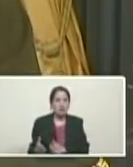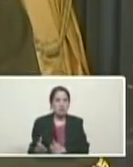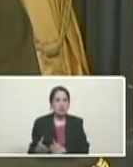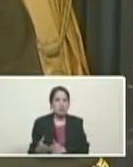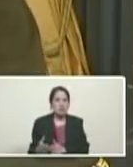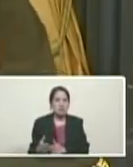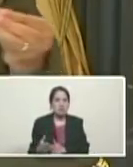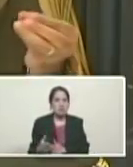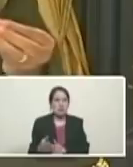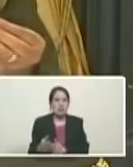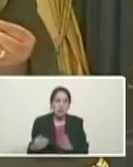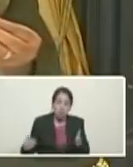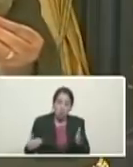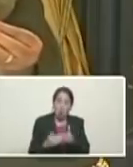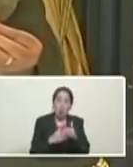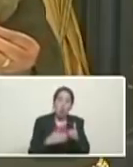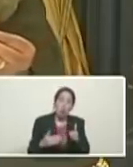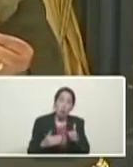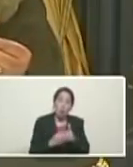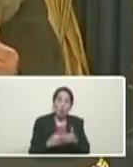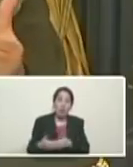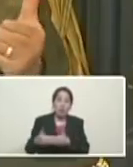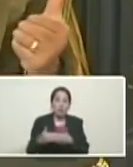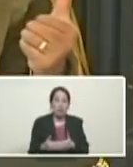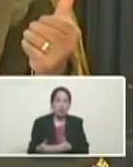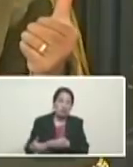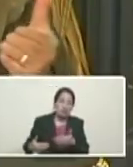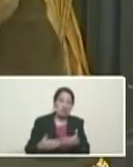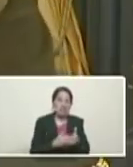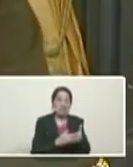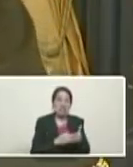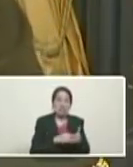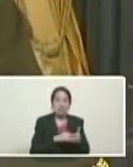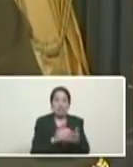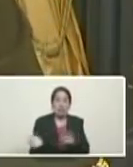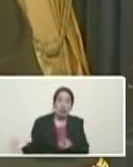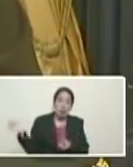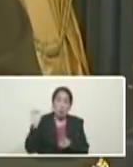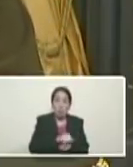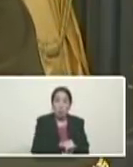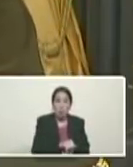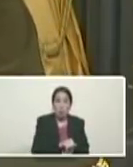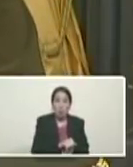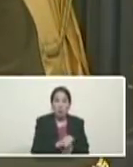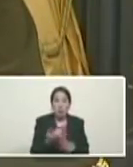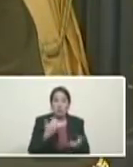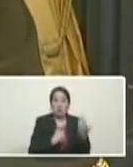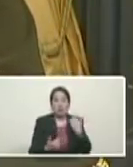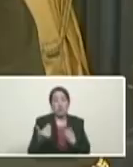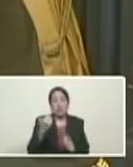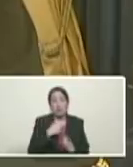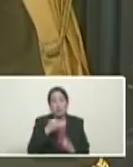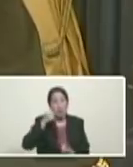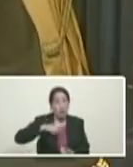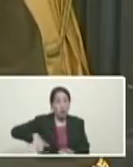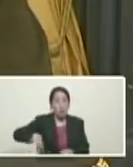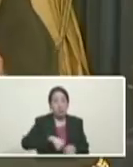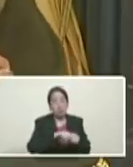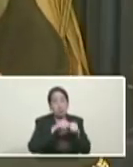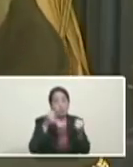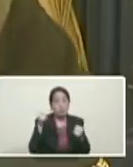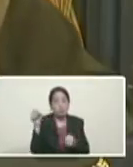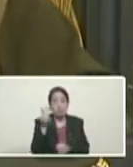para que los ataques imperialistas del goliat del norte le hagan daño y destruyan a